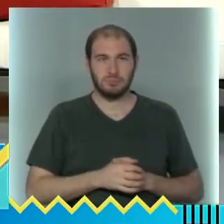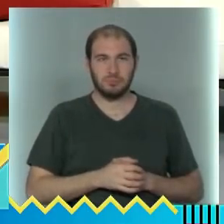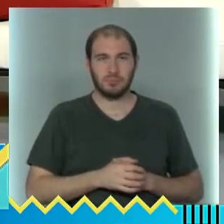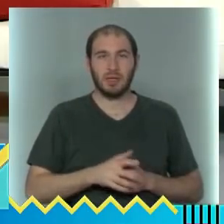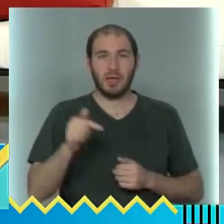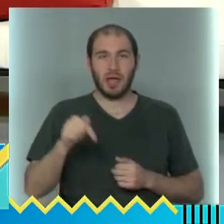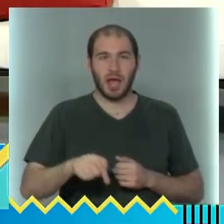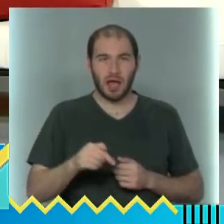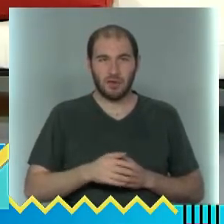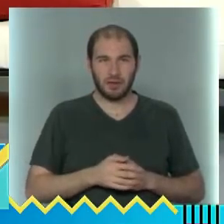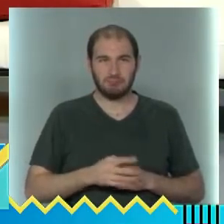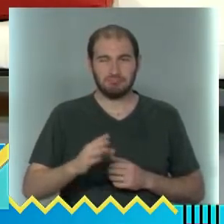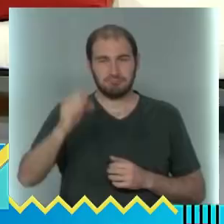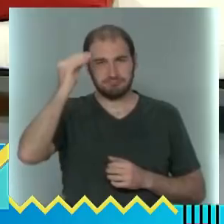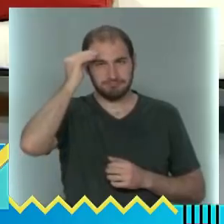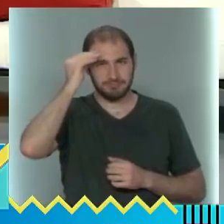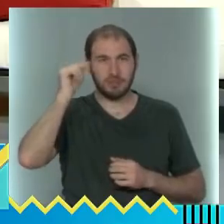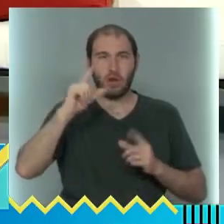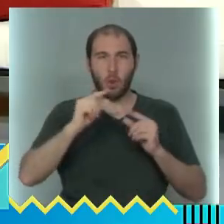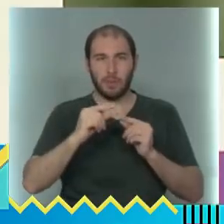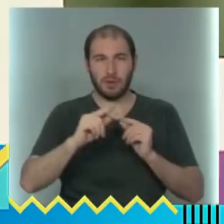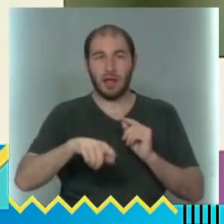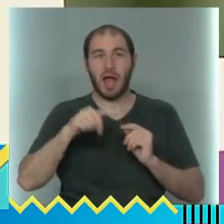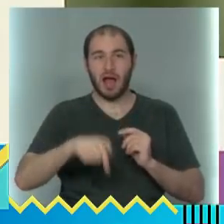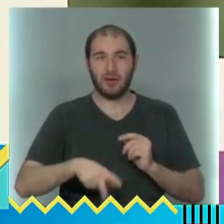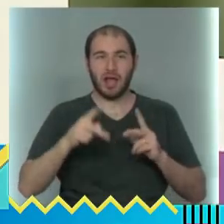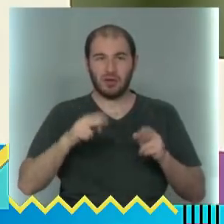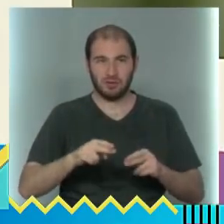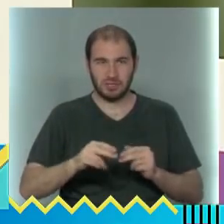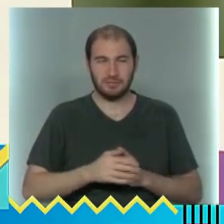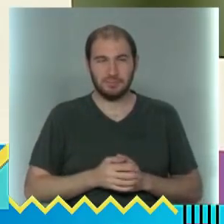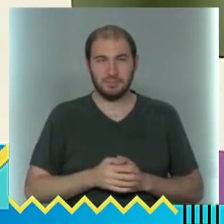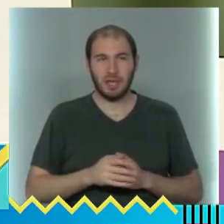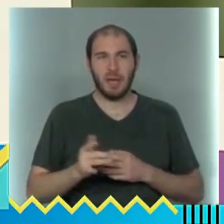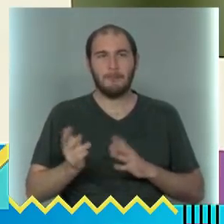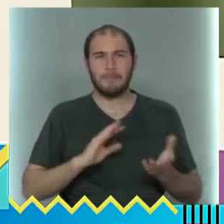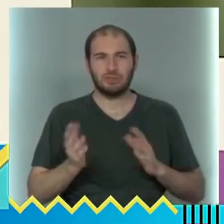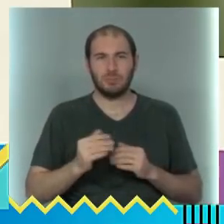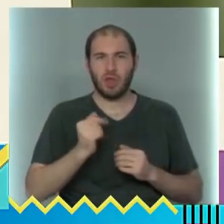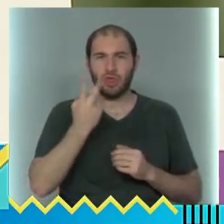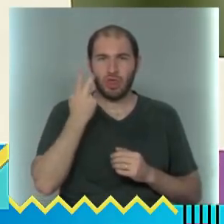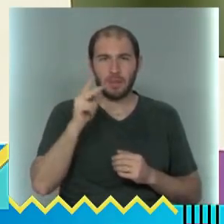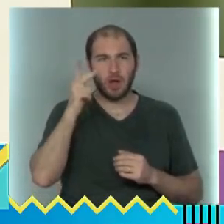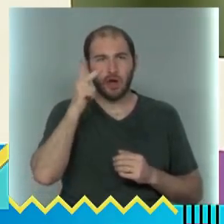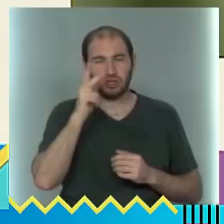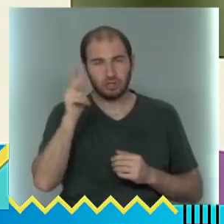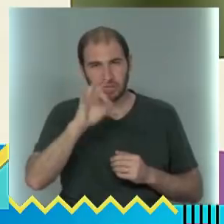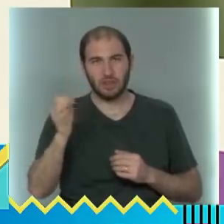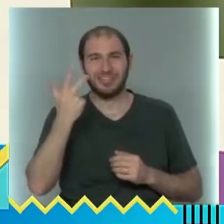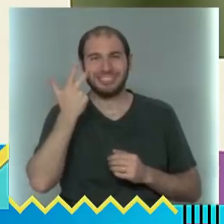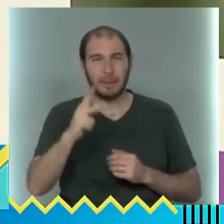nos vamos a quedar entonces con ese número y nos vamos a ir al corte. Se trata de aproximadamente entre 2.800 y